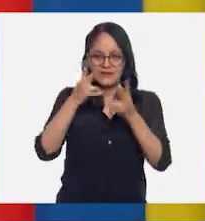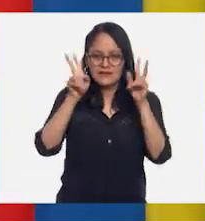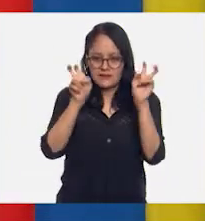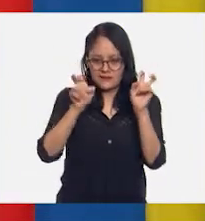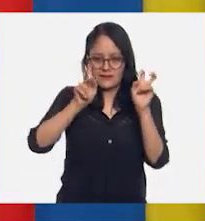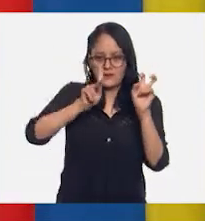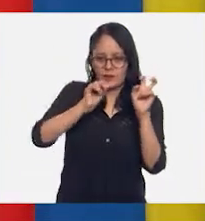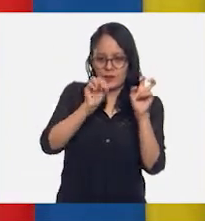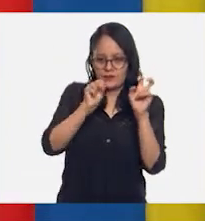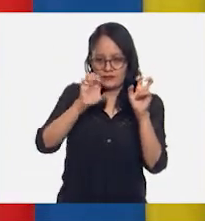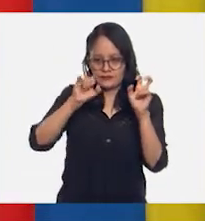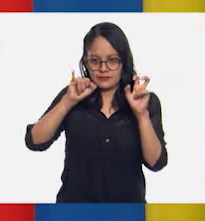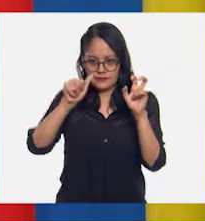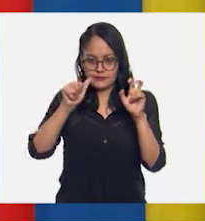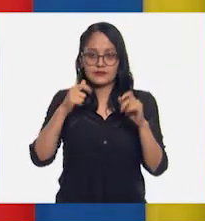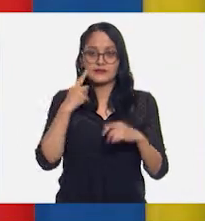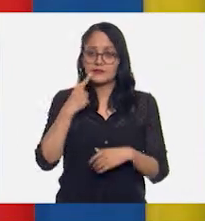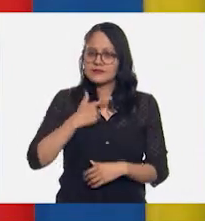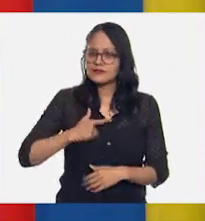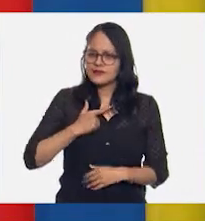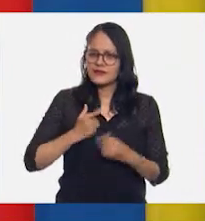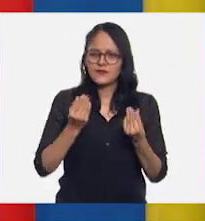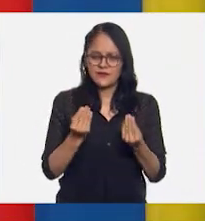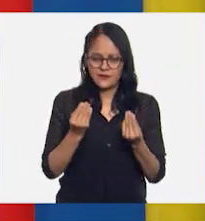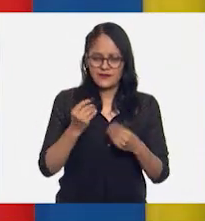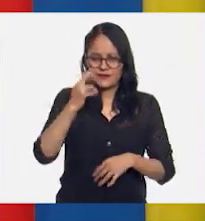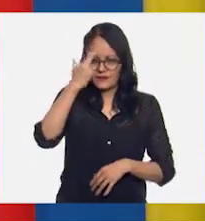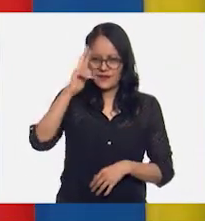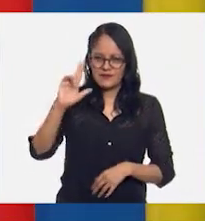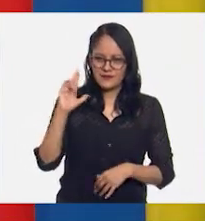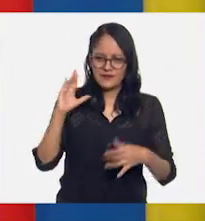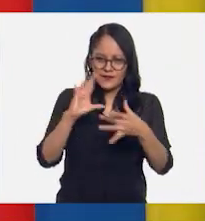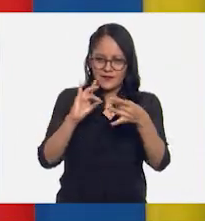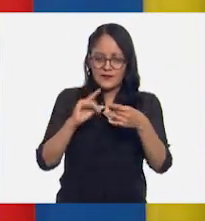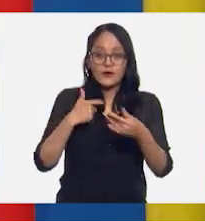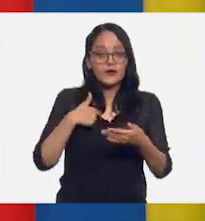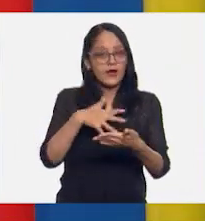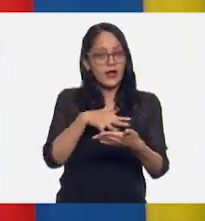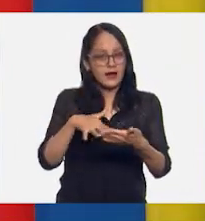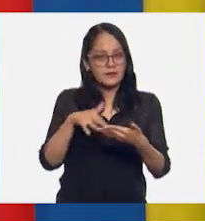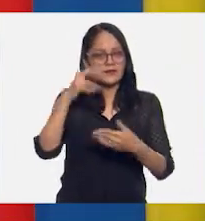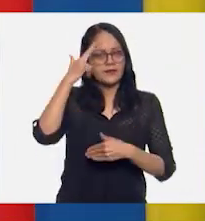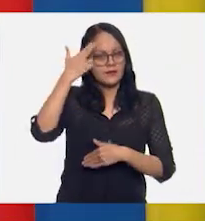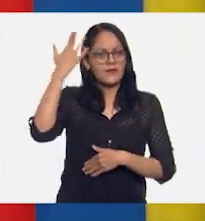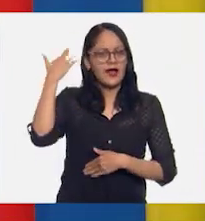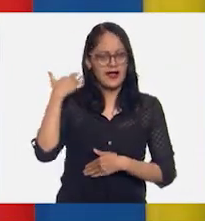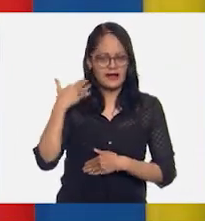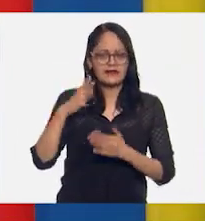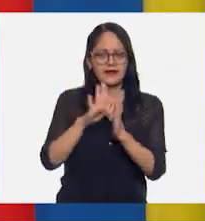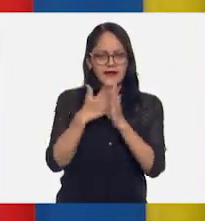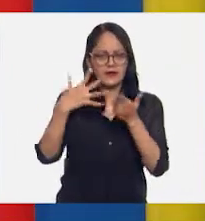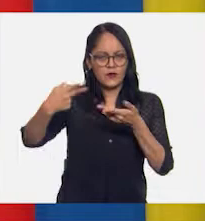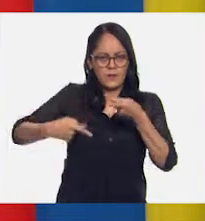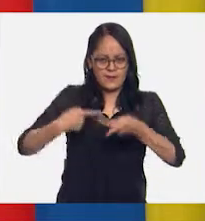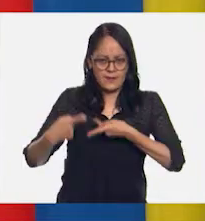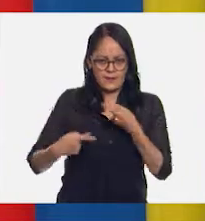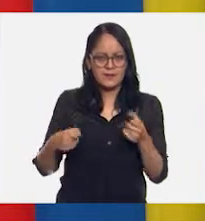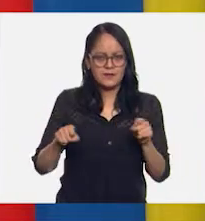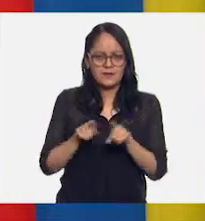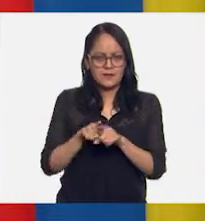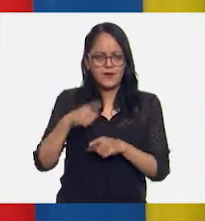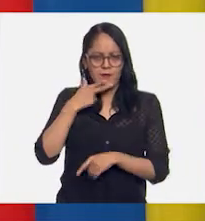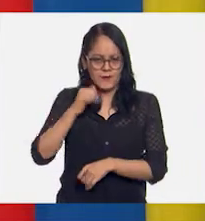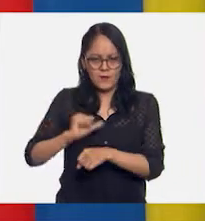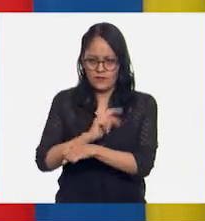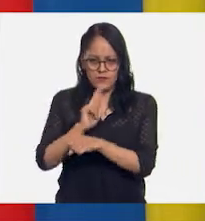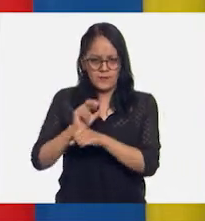del martes pasado, te dije que me había gustado mucho y que recordaba que habíamos leído el libro de las preguntas, también escrito evidentemente por